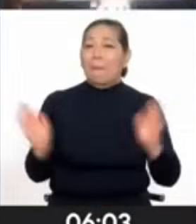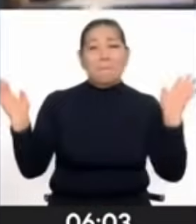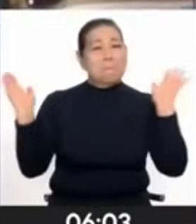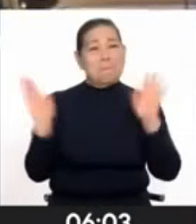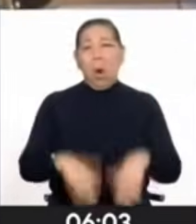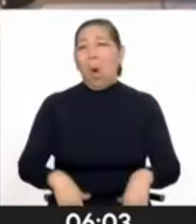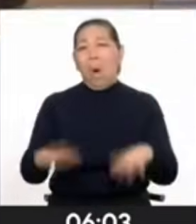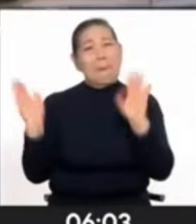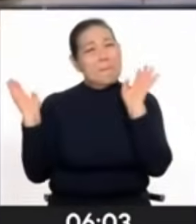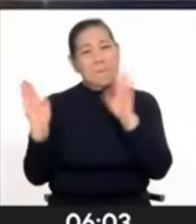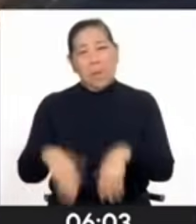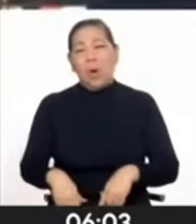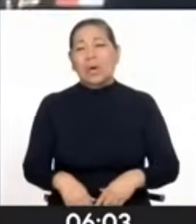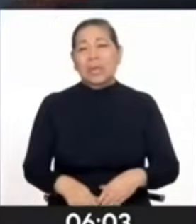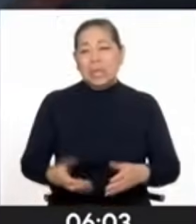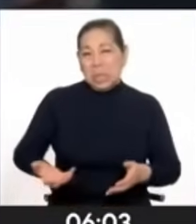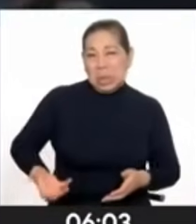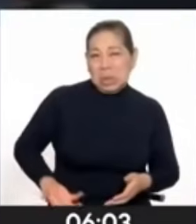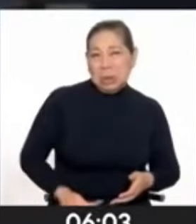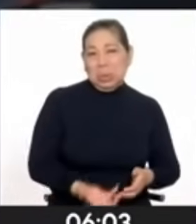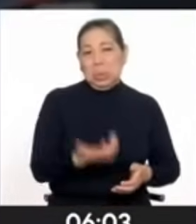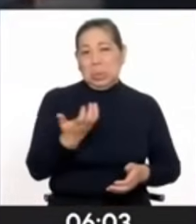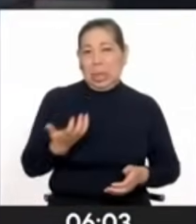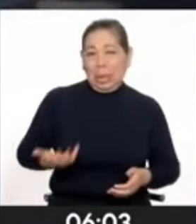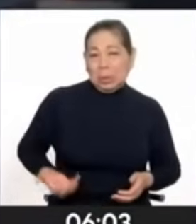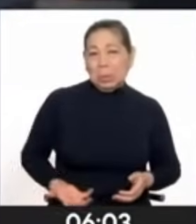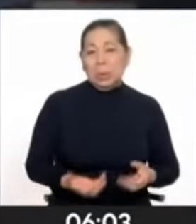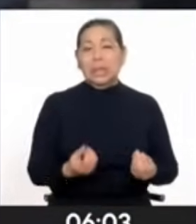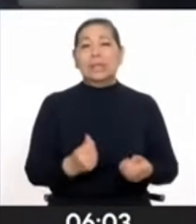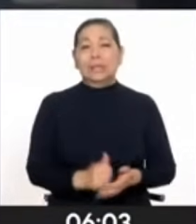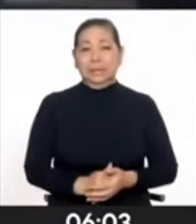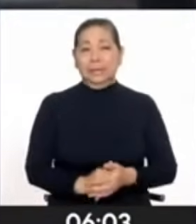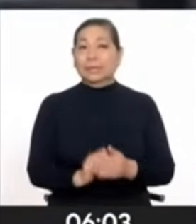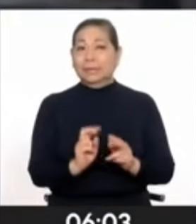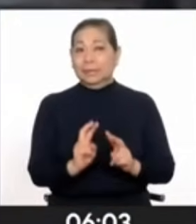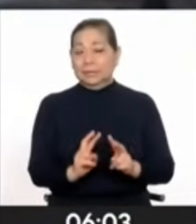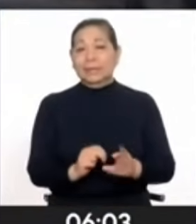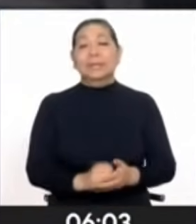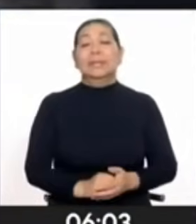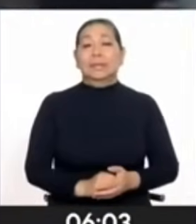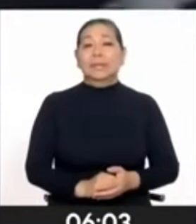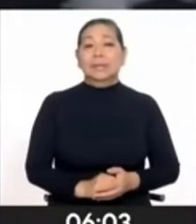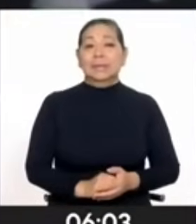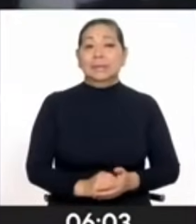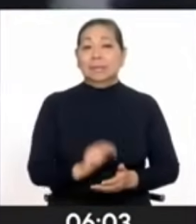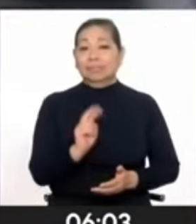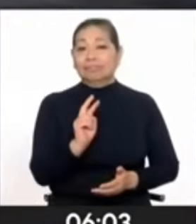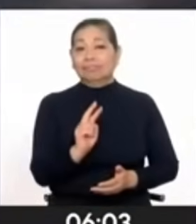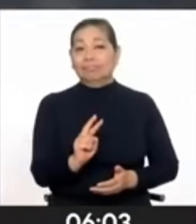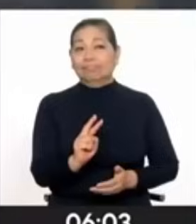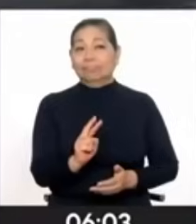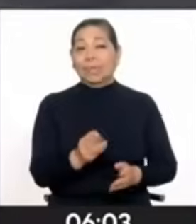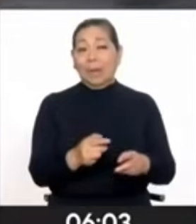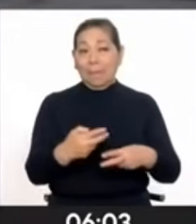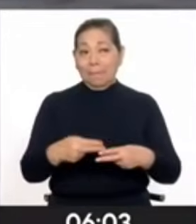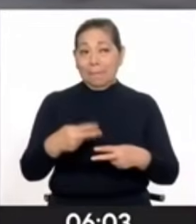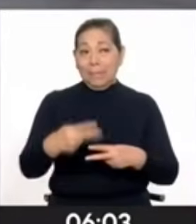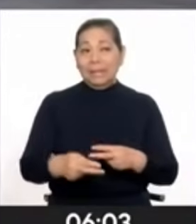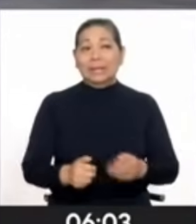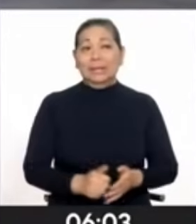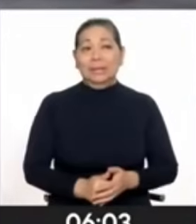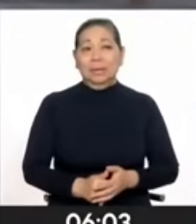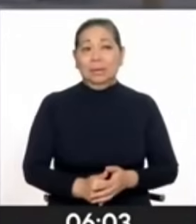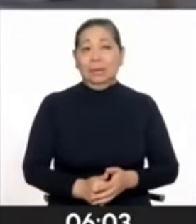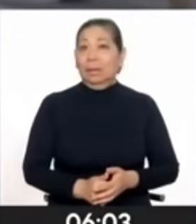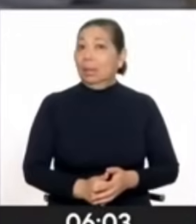derrumbado por las máquinas pesadas, así como el que estamos viendo allí. Hay varios vecinos también que se